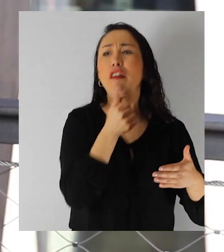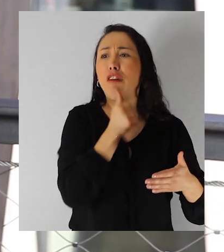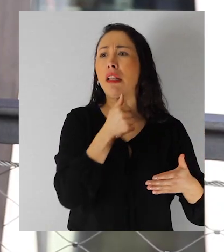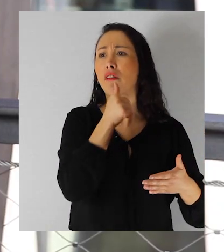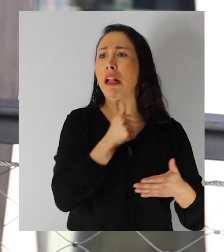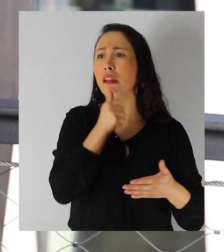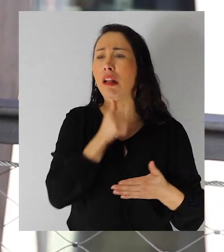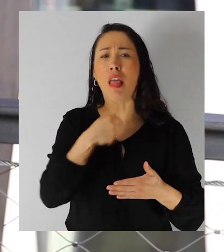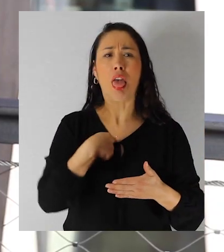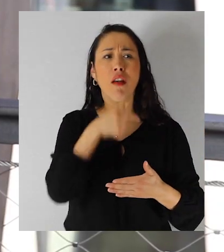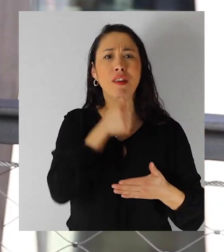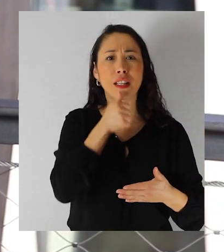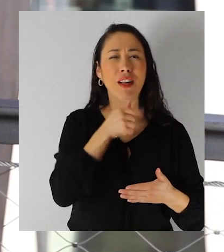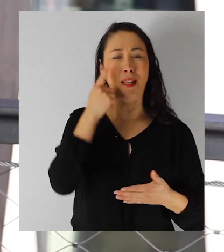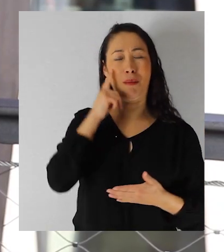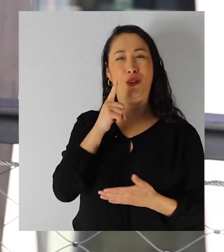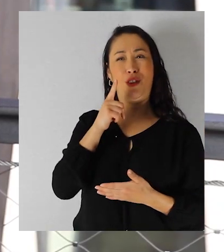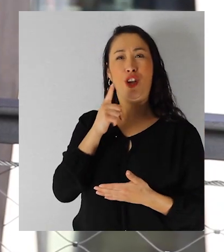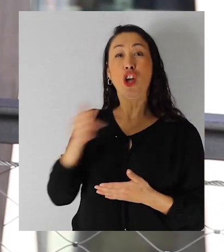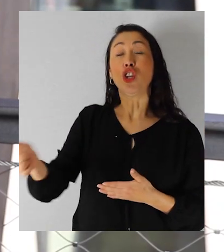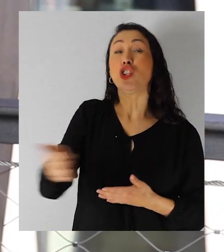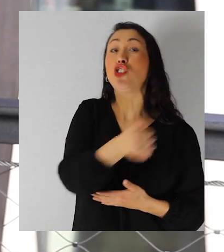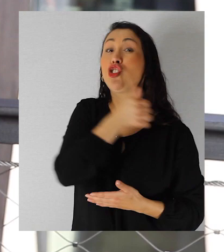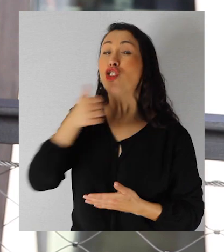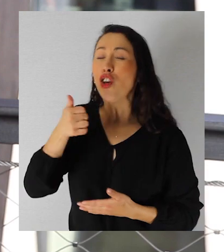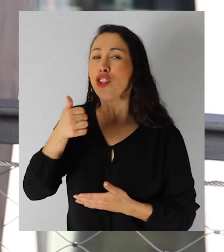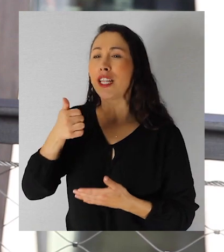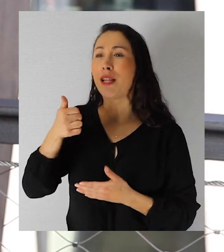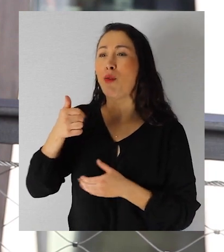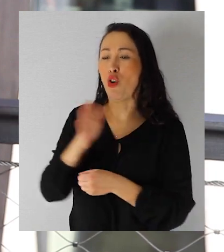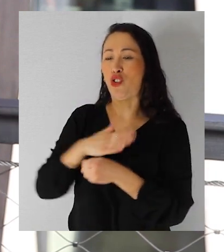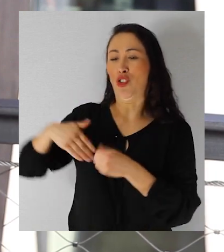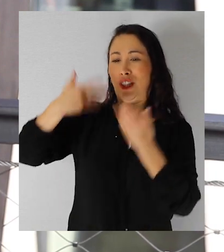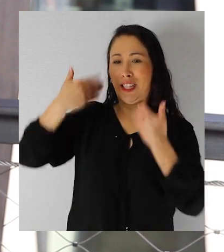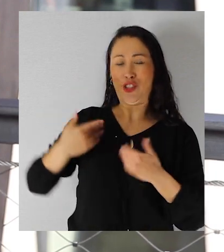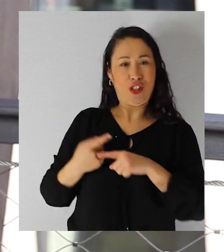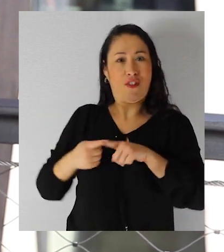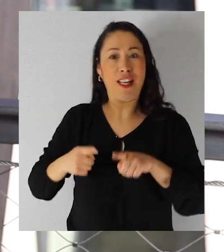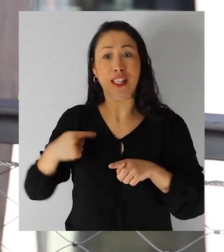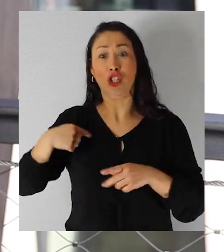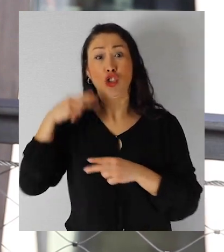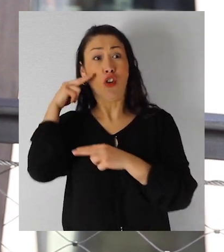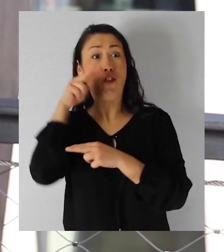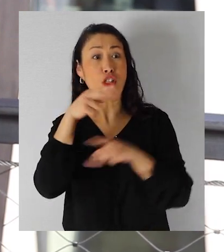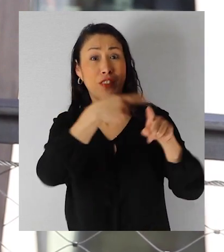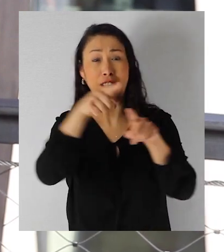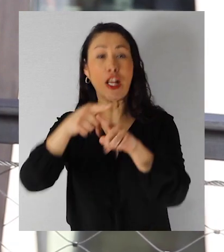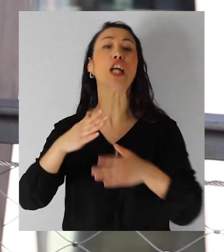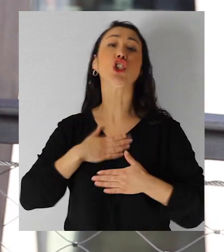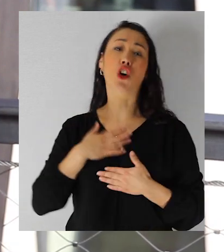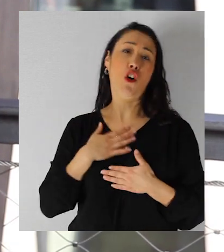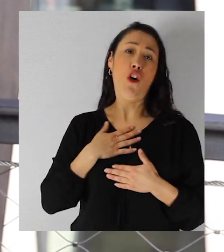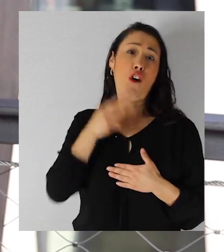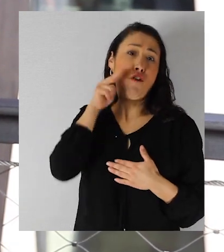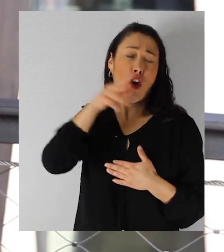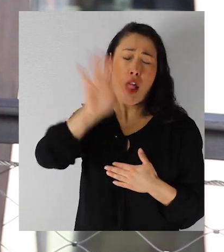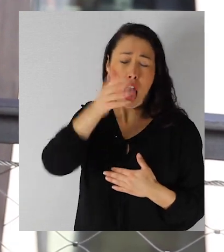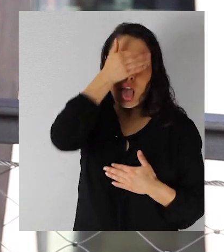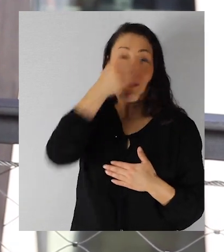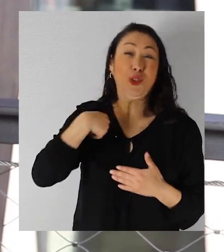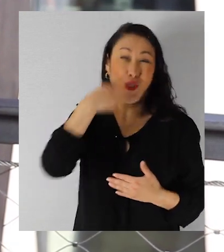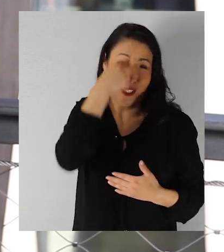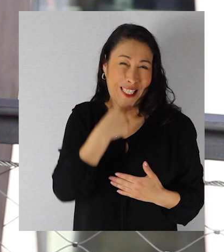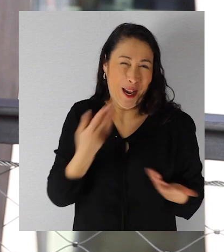estrictos, todas las personas tenemos condiciones y formas de entender nuestro entorno, vemos de manera distinta. Yo no veo, pero la gente en general ve colores